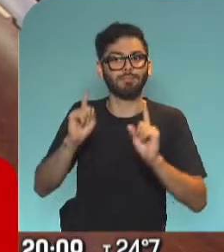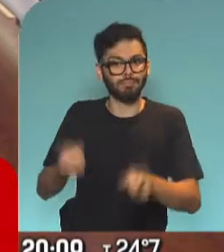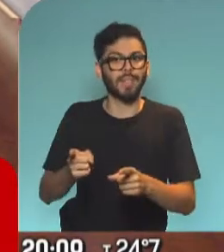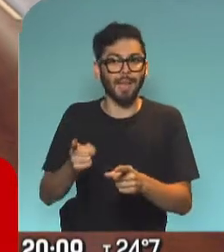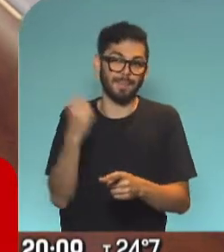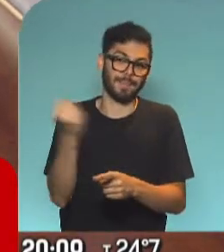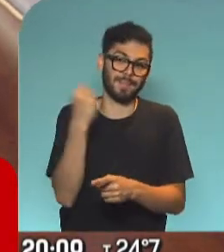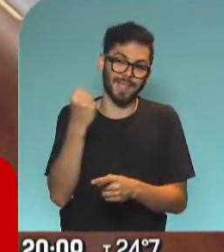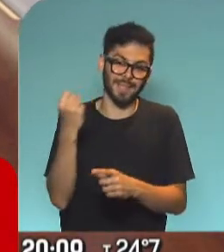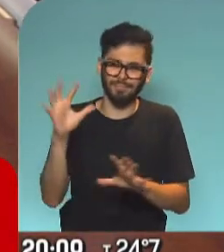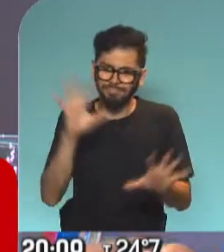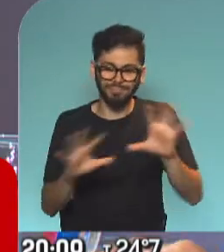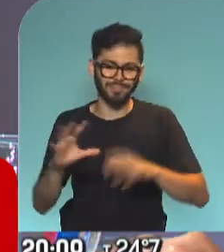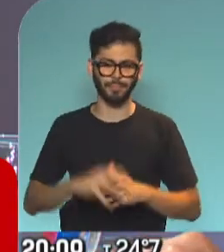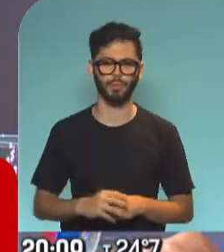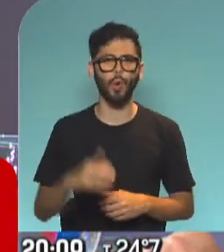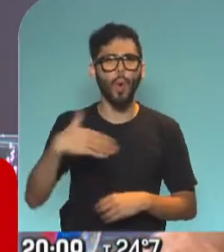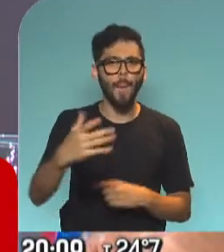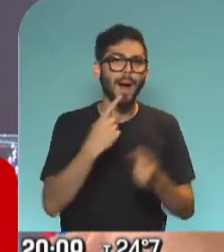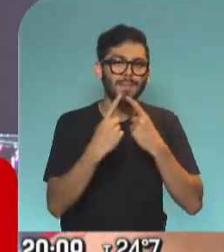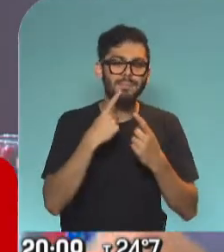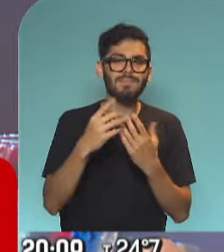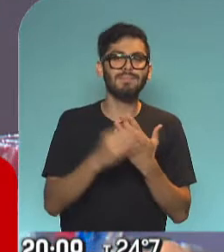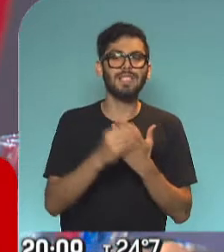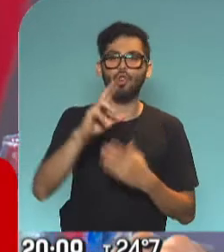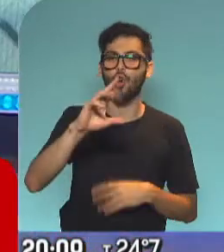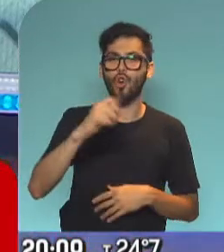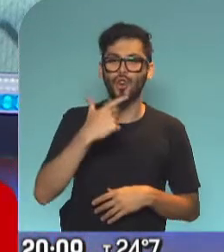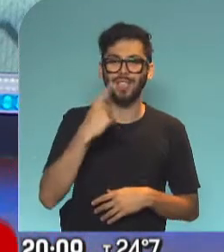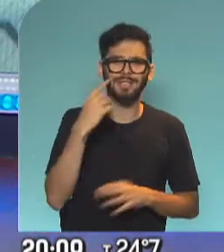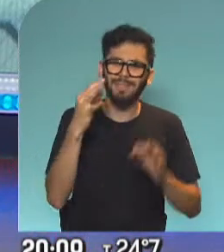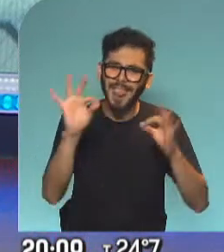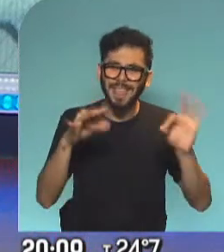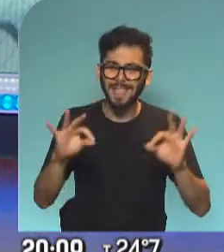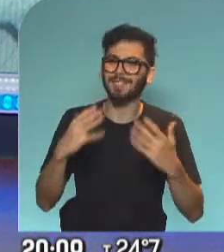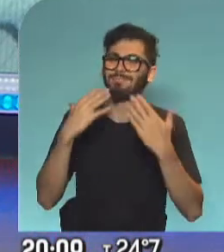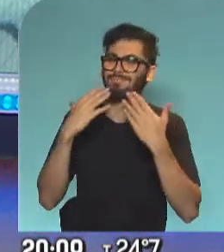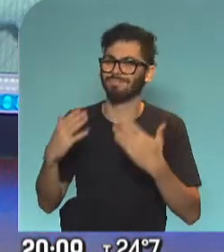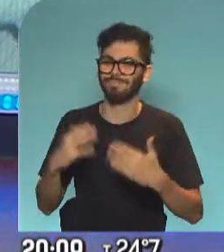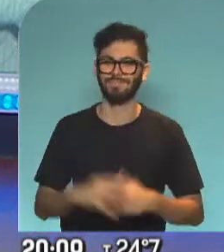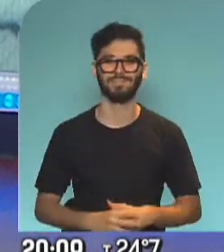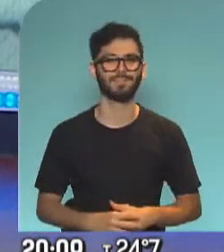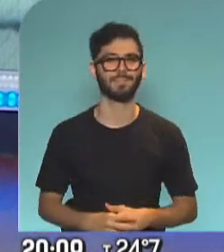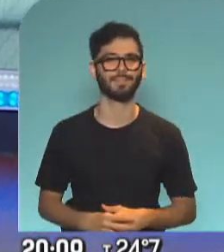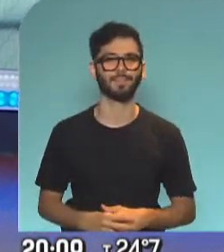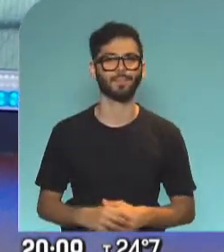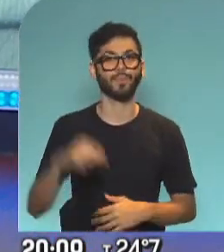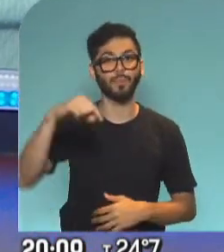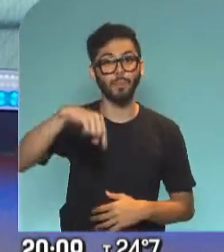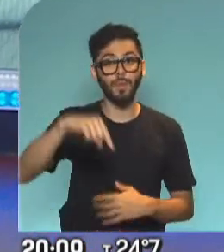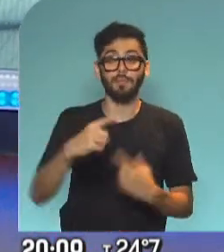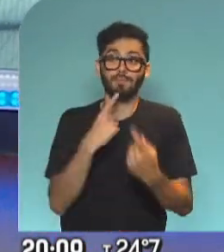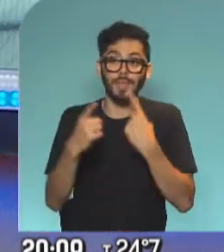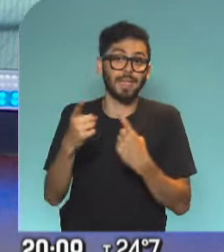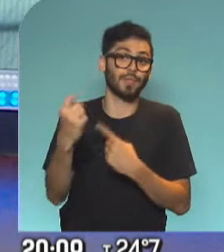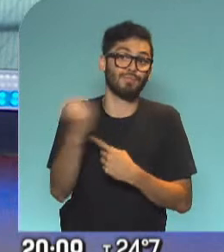operativo importante. Y ya estará Agustín Rossi entonces contándonos detalles de todo esto. Gracias, Lu. Seguimos con Ariel. Y es el testimonio importante que tenemos para esta edición de